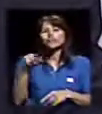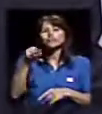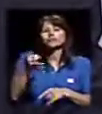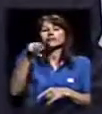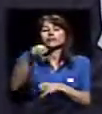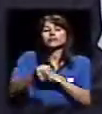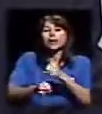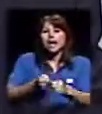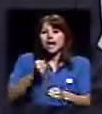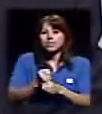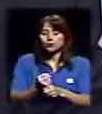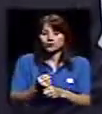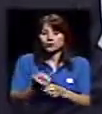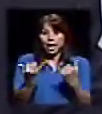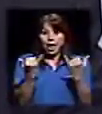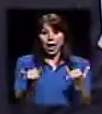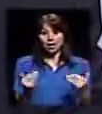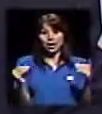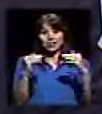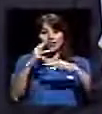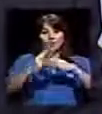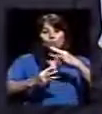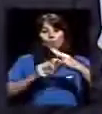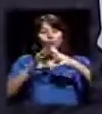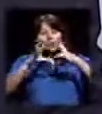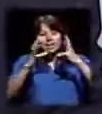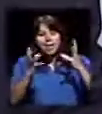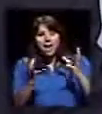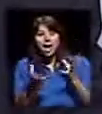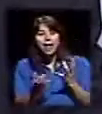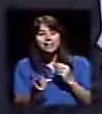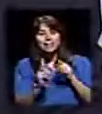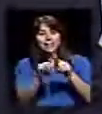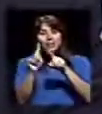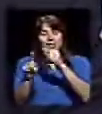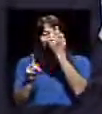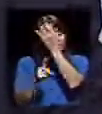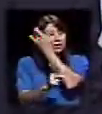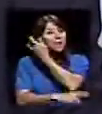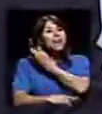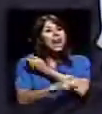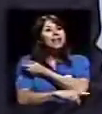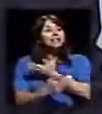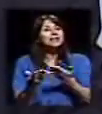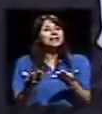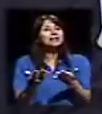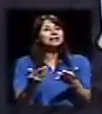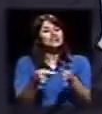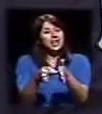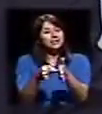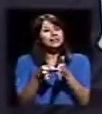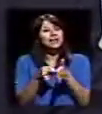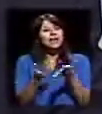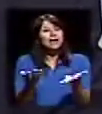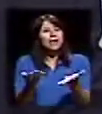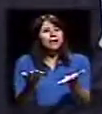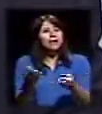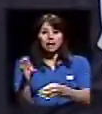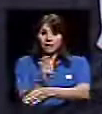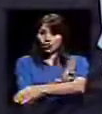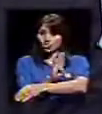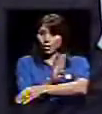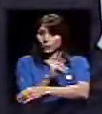Cada vez más en el mundo las sociedades exigen, en este caso de los bancos, que aparte de su